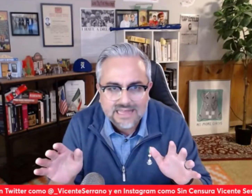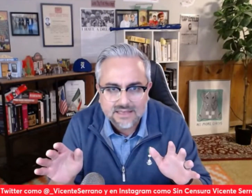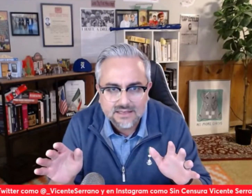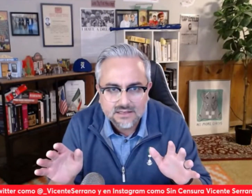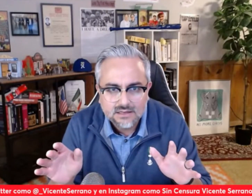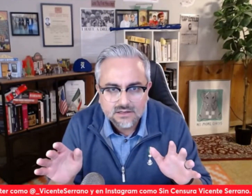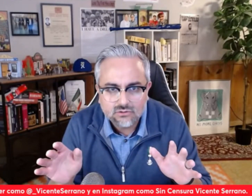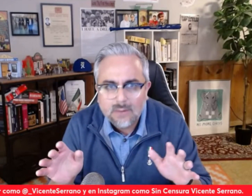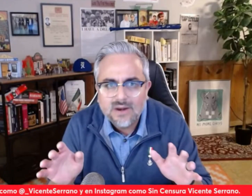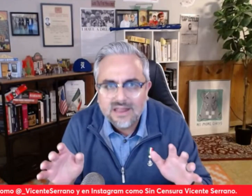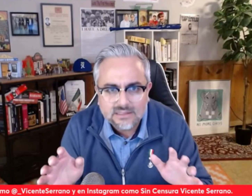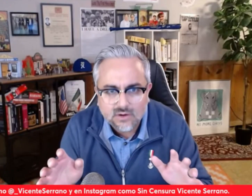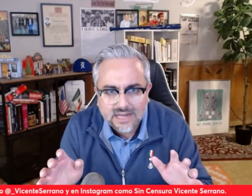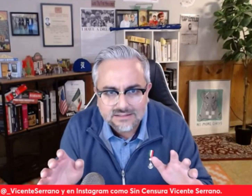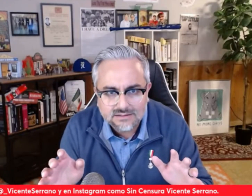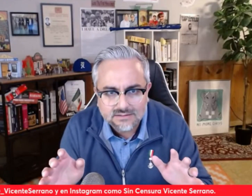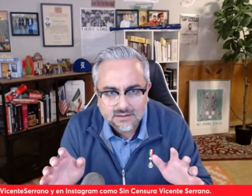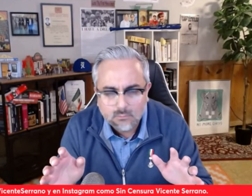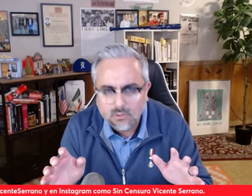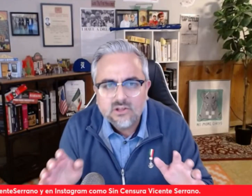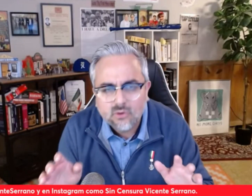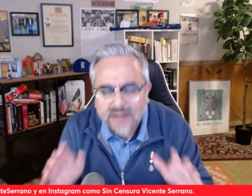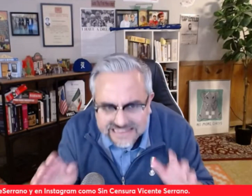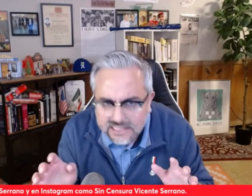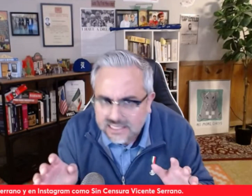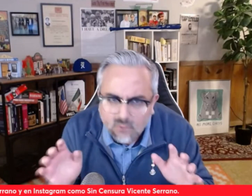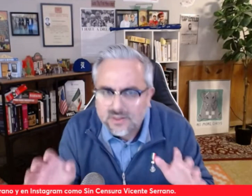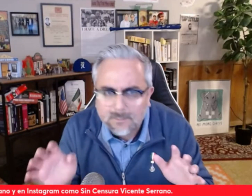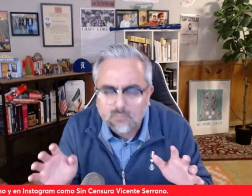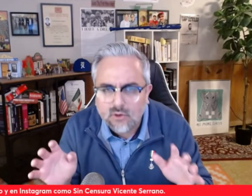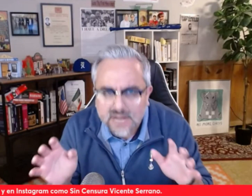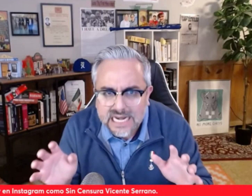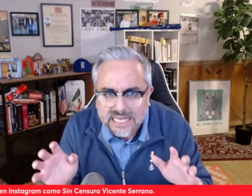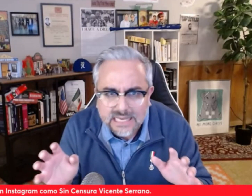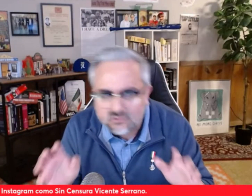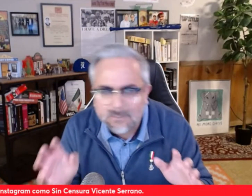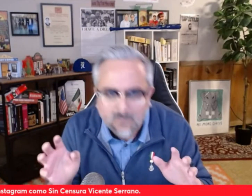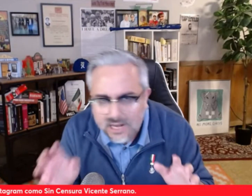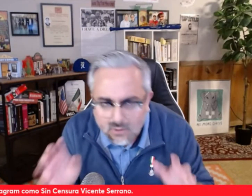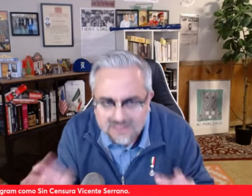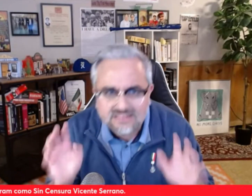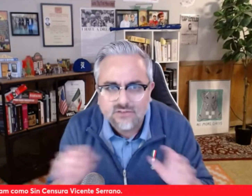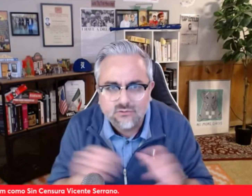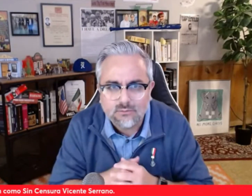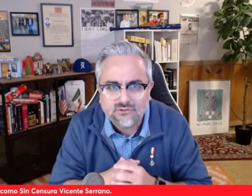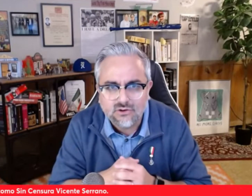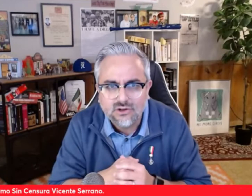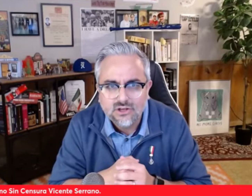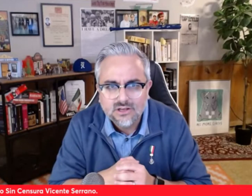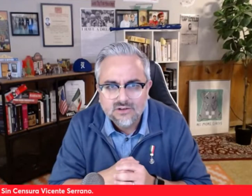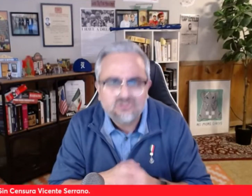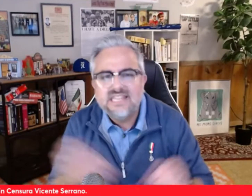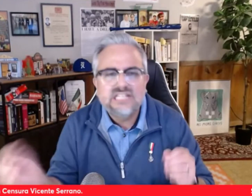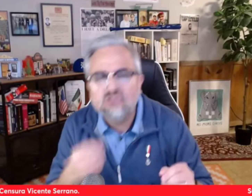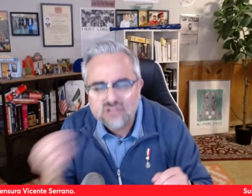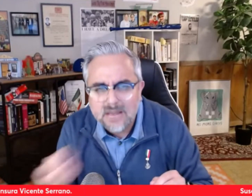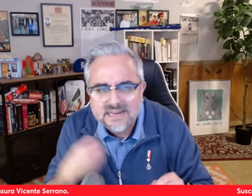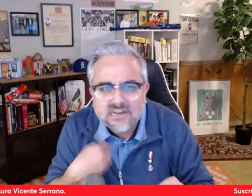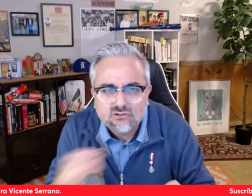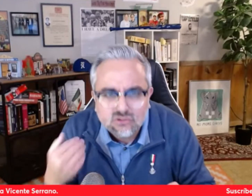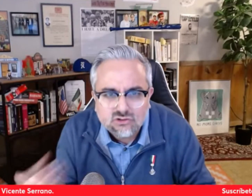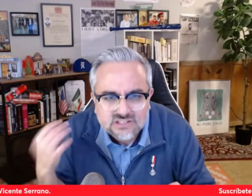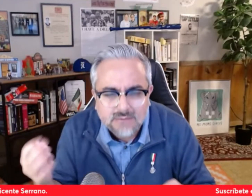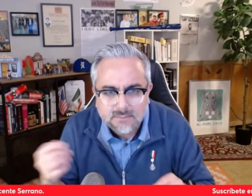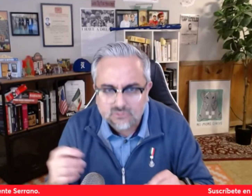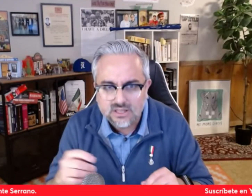saben nada. Son una bola de ignorantes. Pueblo ignorante que vota por Morena y que vota por la Cuarta Transformación. Ustedes no saben